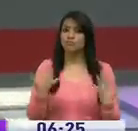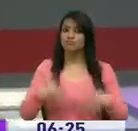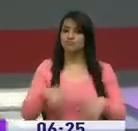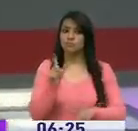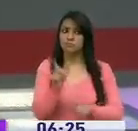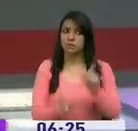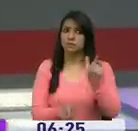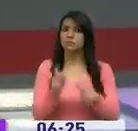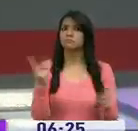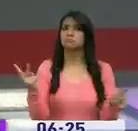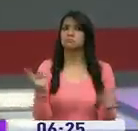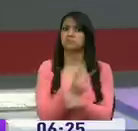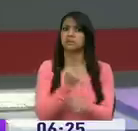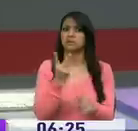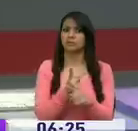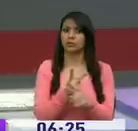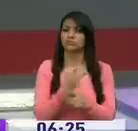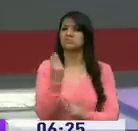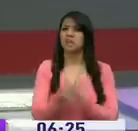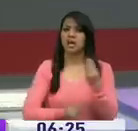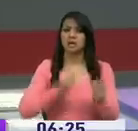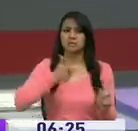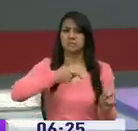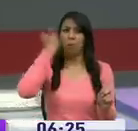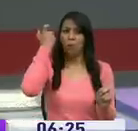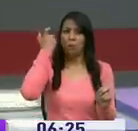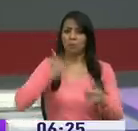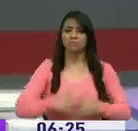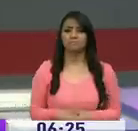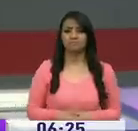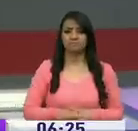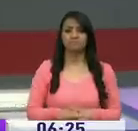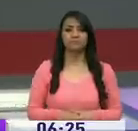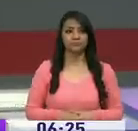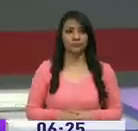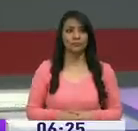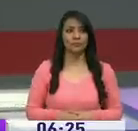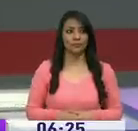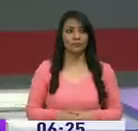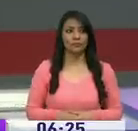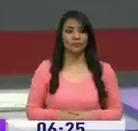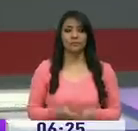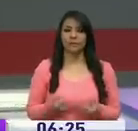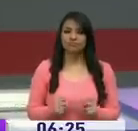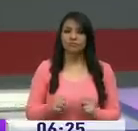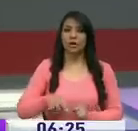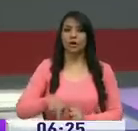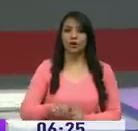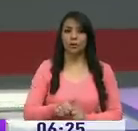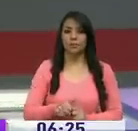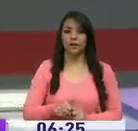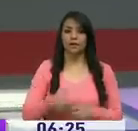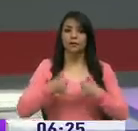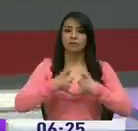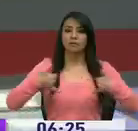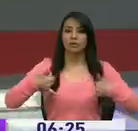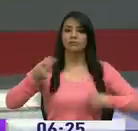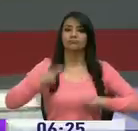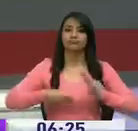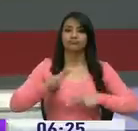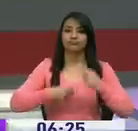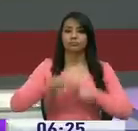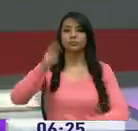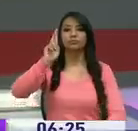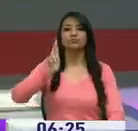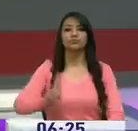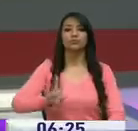delincuentes que no dudaron en disparar esto Pues cuando intentaban robar un un local comercial en el sur de la